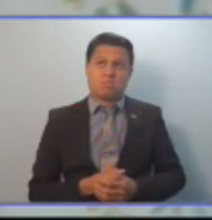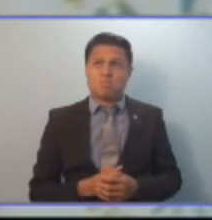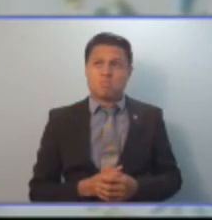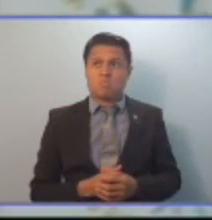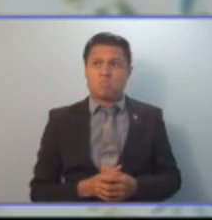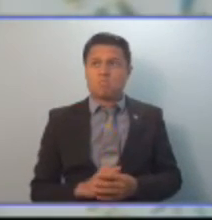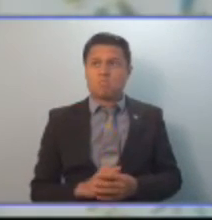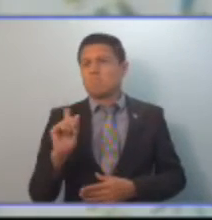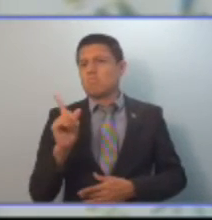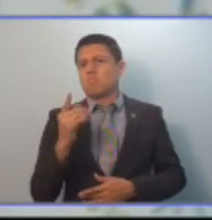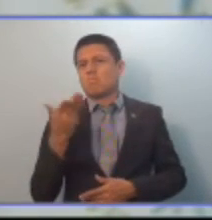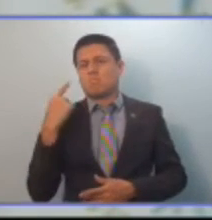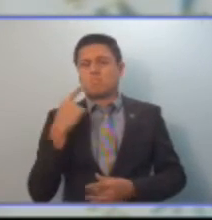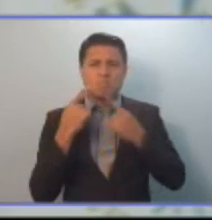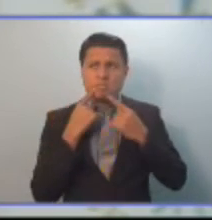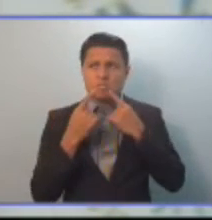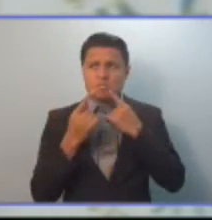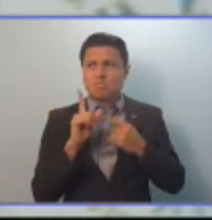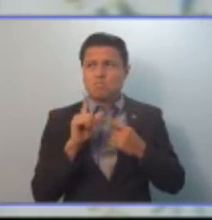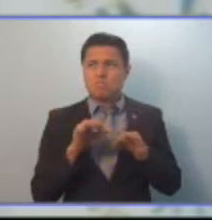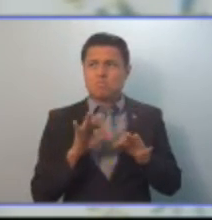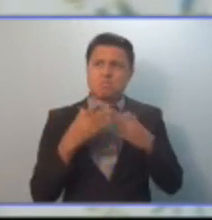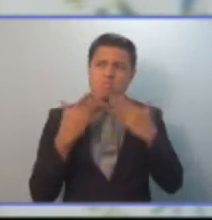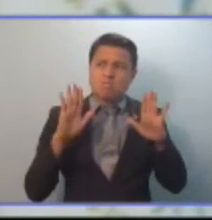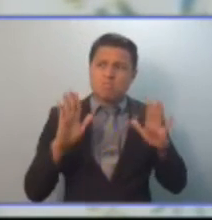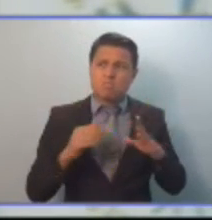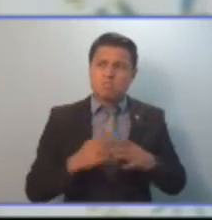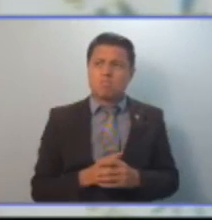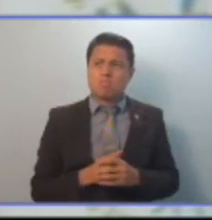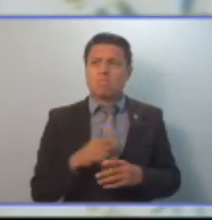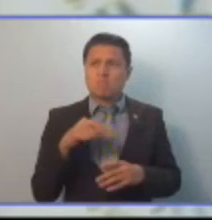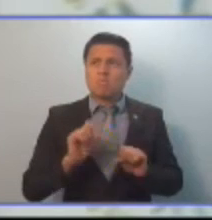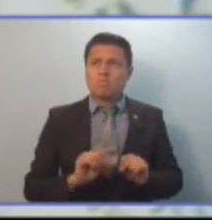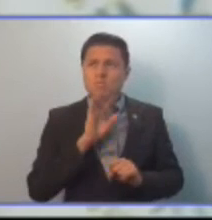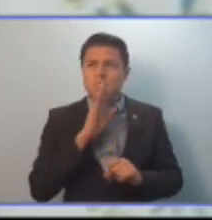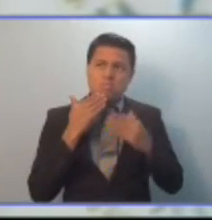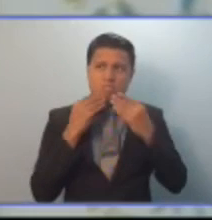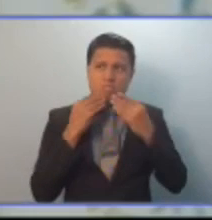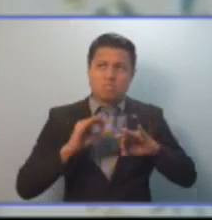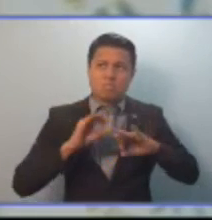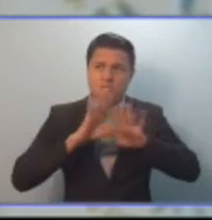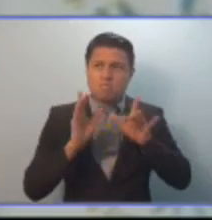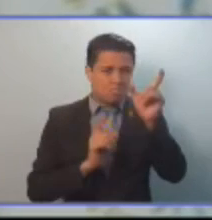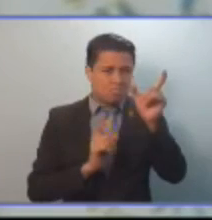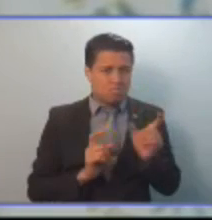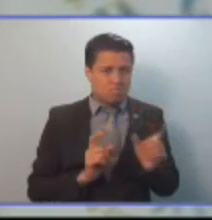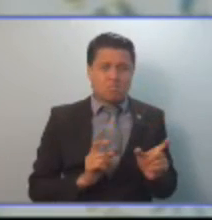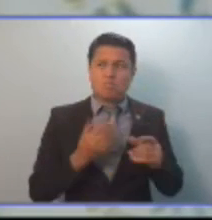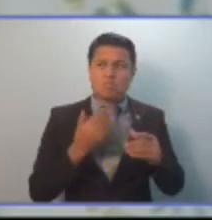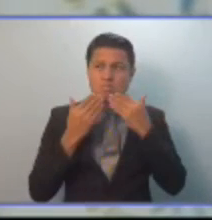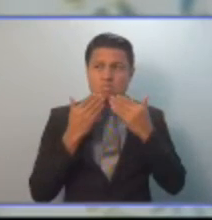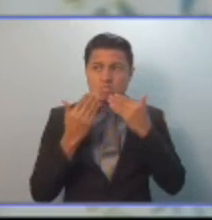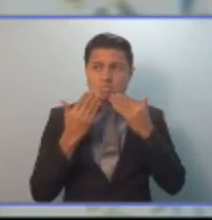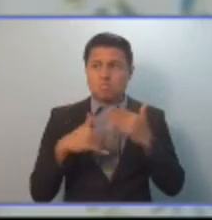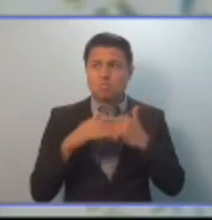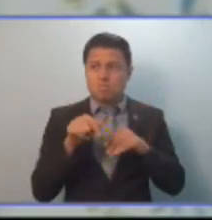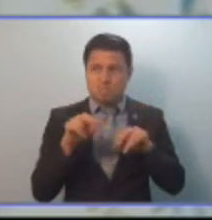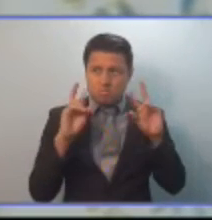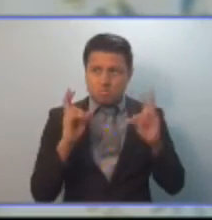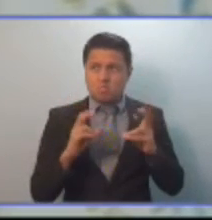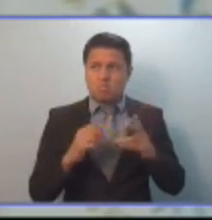aquella entrevista quizás no fue muy feliz, pero hoy puedo yo aclarar el concepto. Me refería más a esta